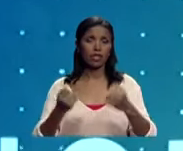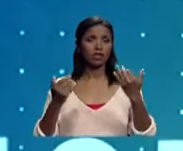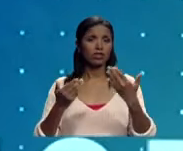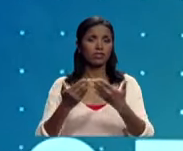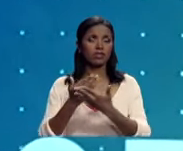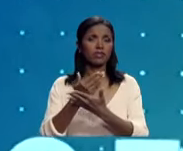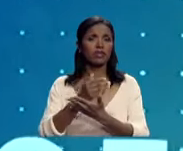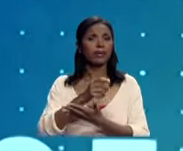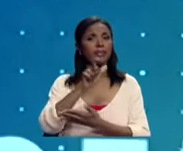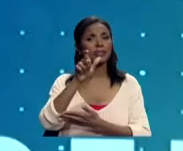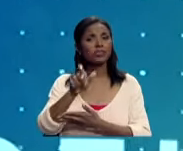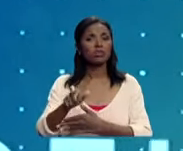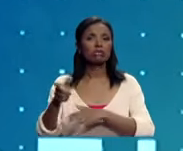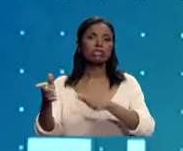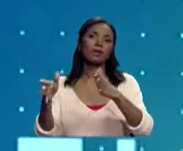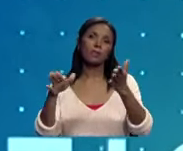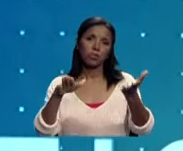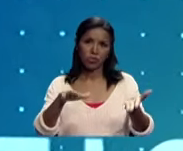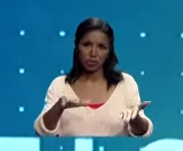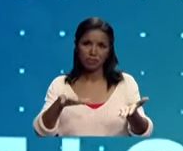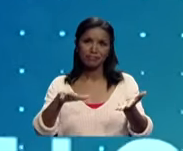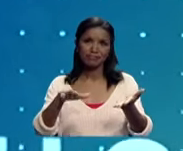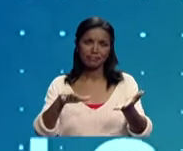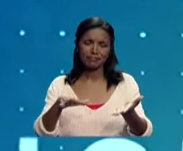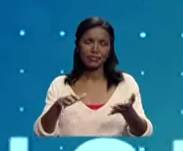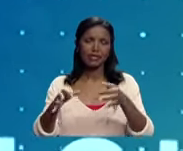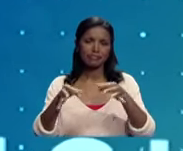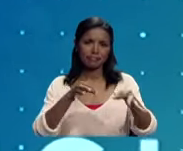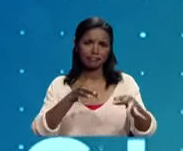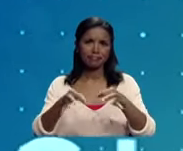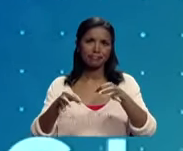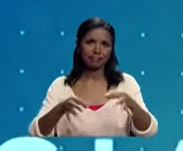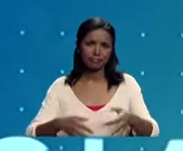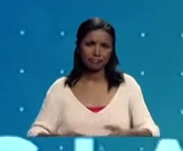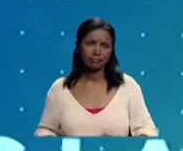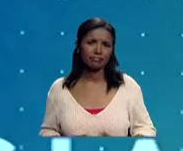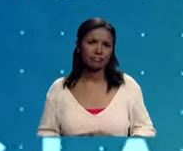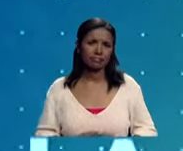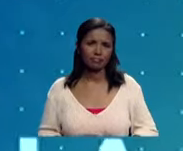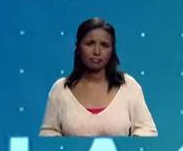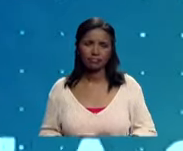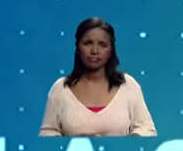Registra una nueva defunción por dengue en Panamá Norte. Kaira Saldaña tiene detalles.